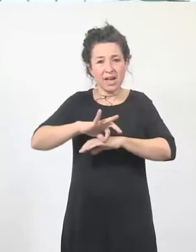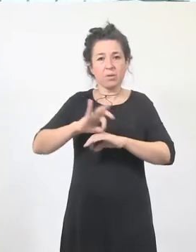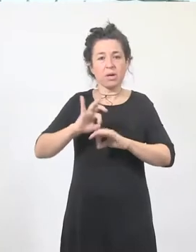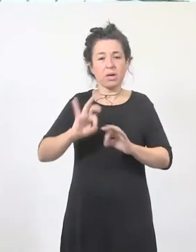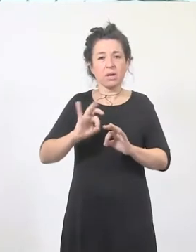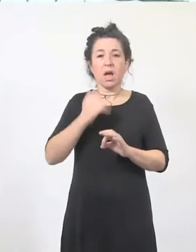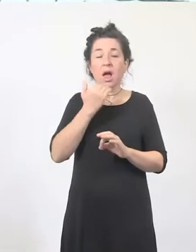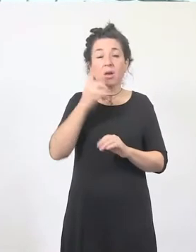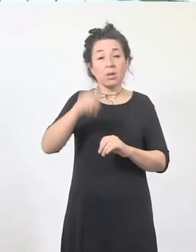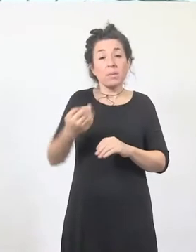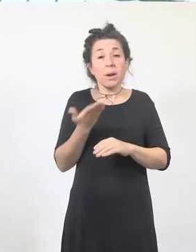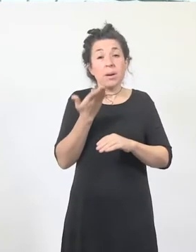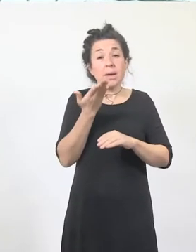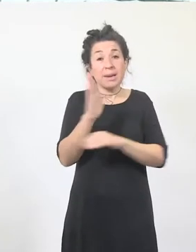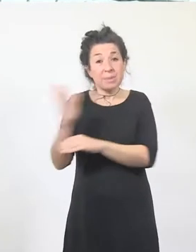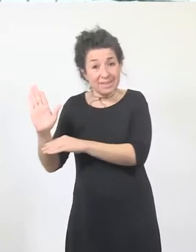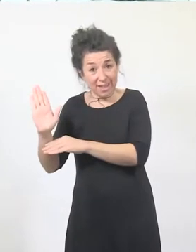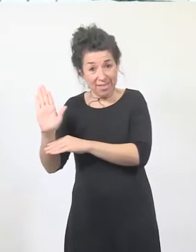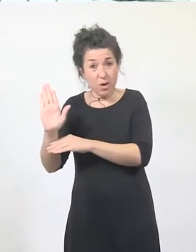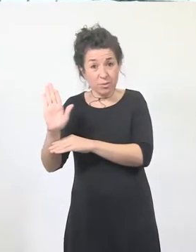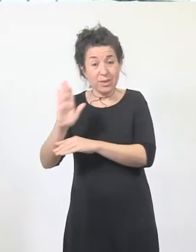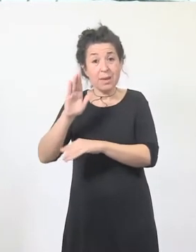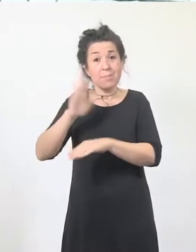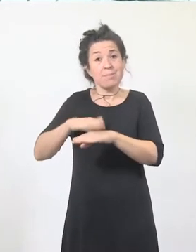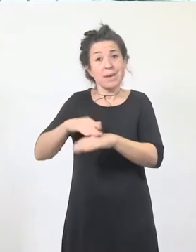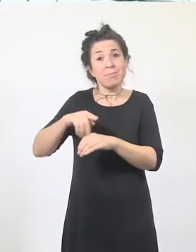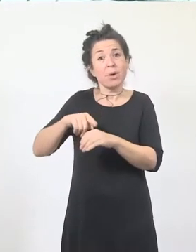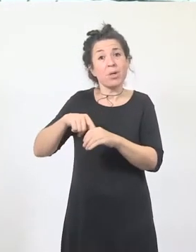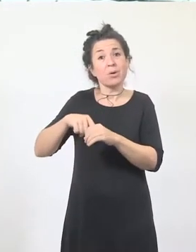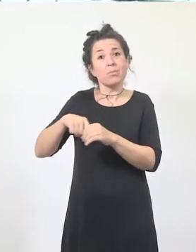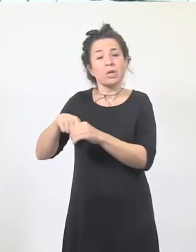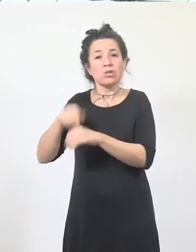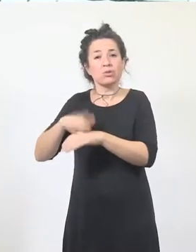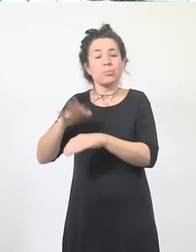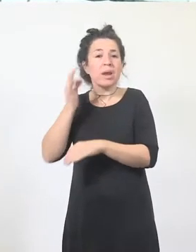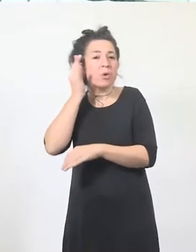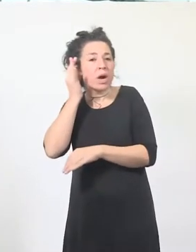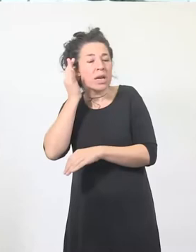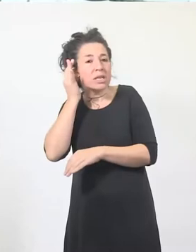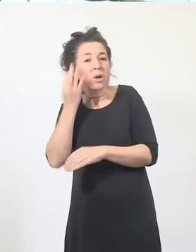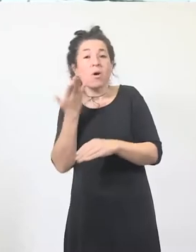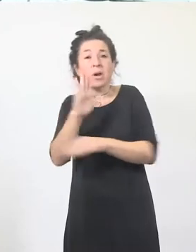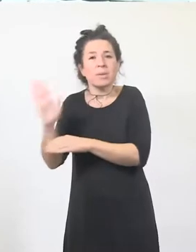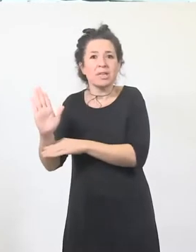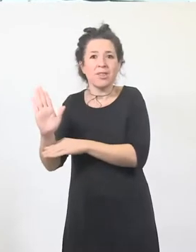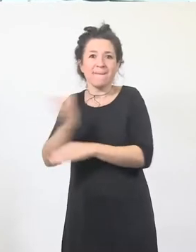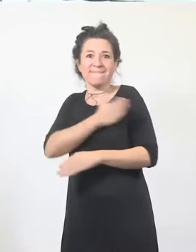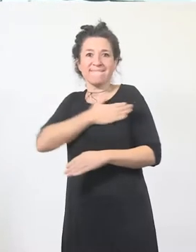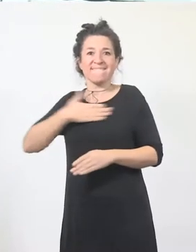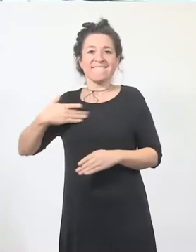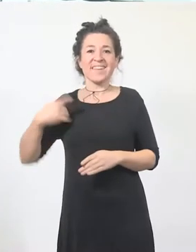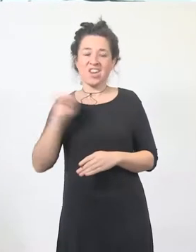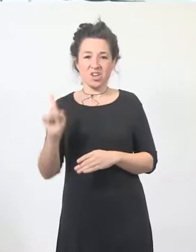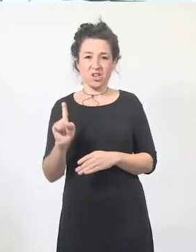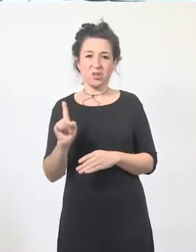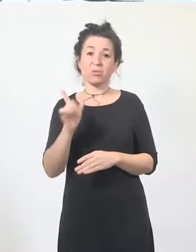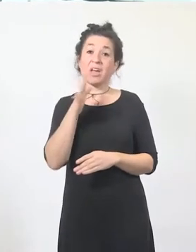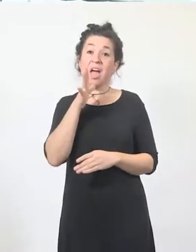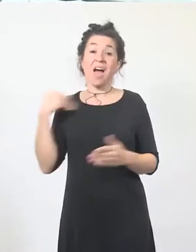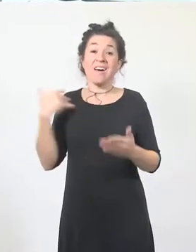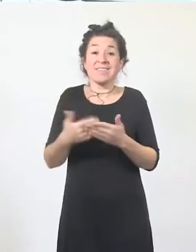Ahora tenemos una representación también en el gobierno. Sí que no es la representación que deseamos, porque hasta ahora tenemos solo